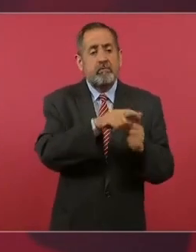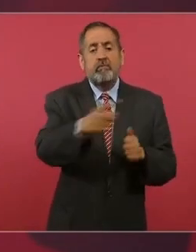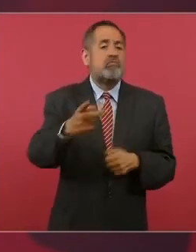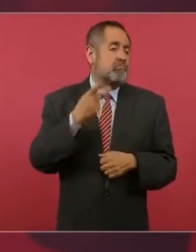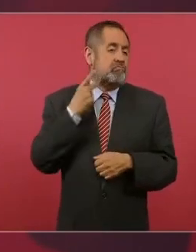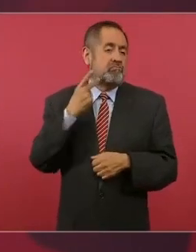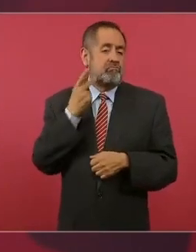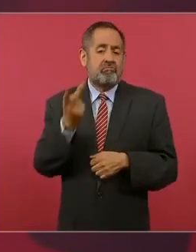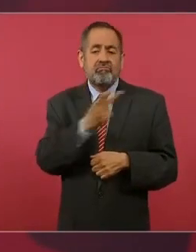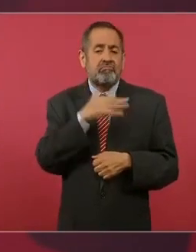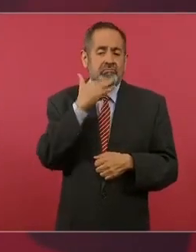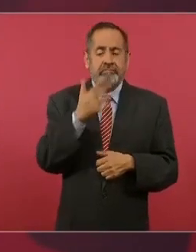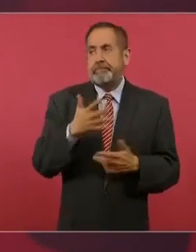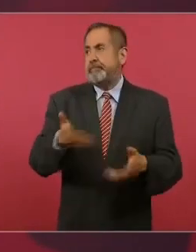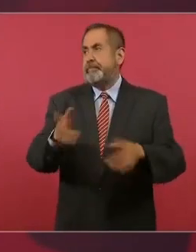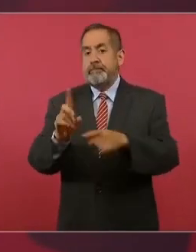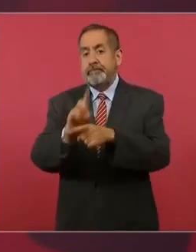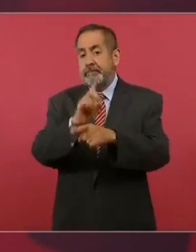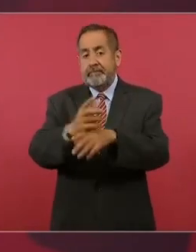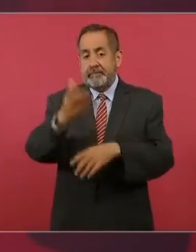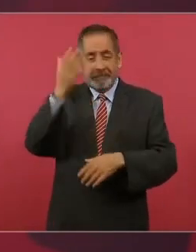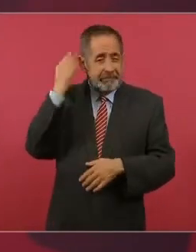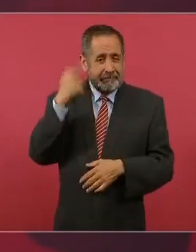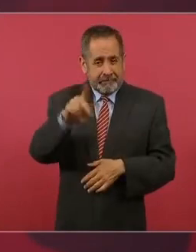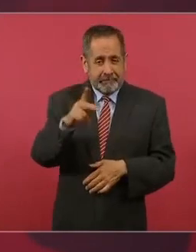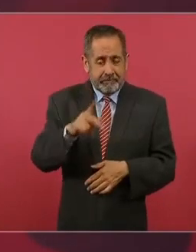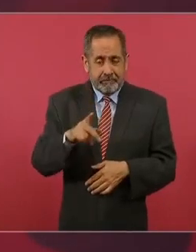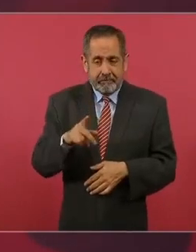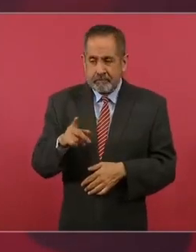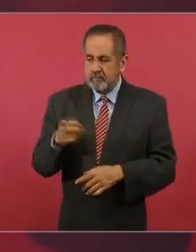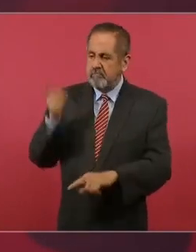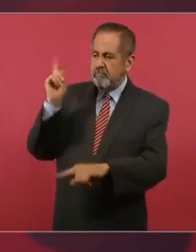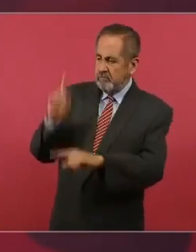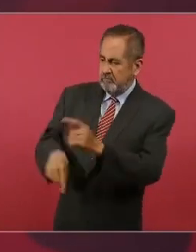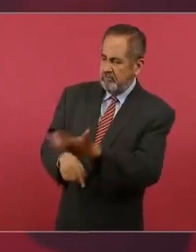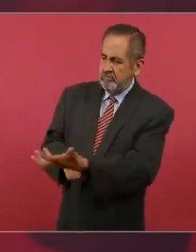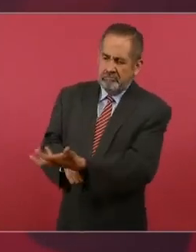políticos. Bueno, desde que se privatizó